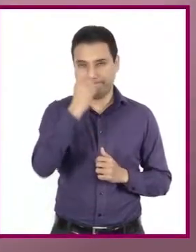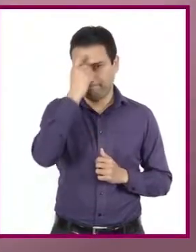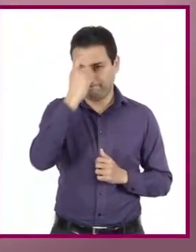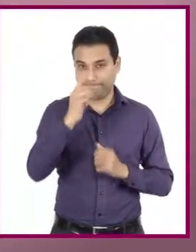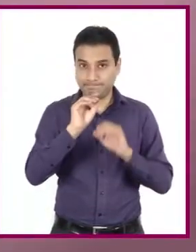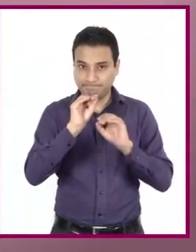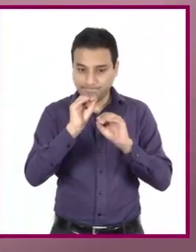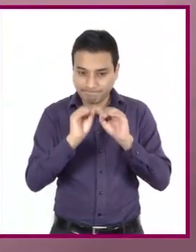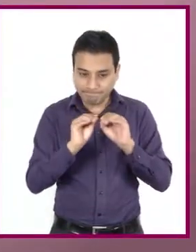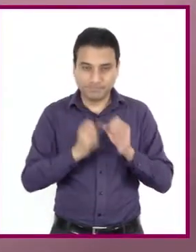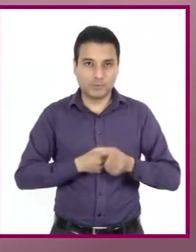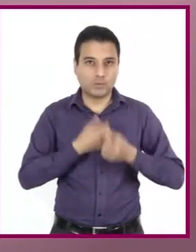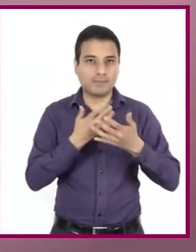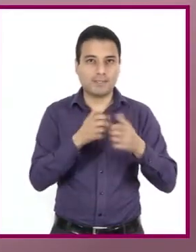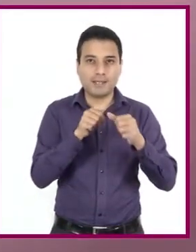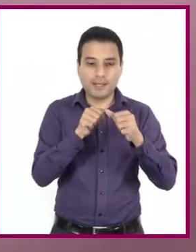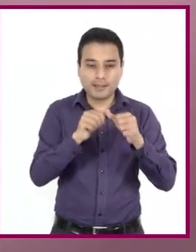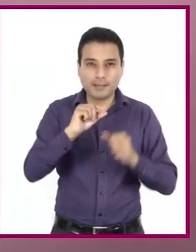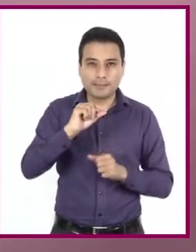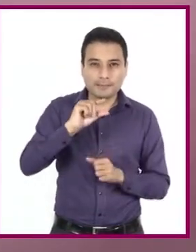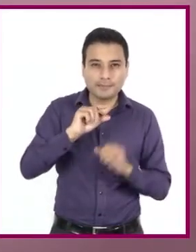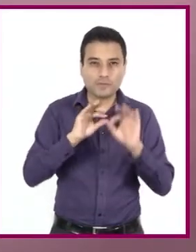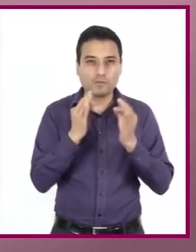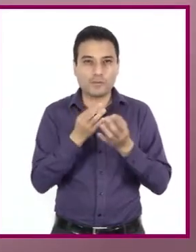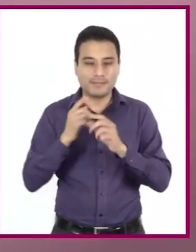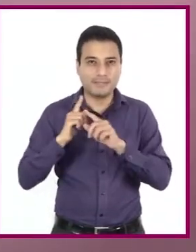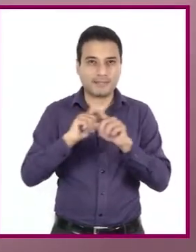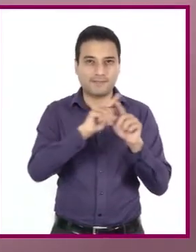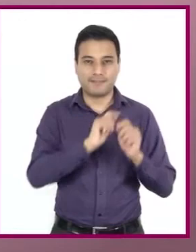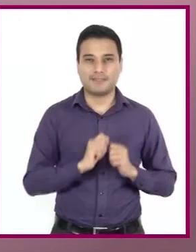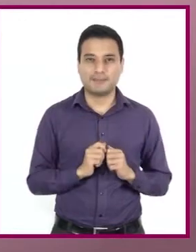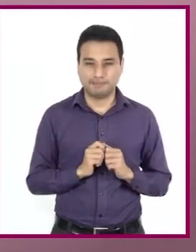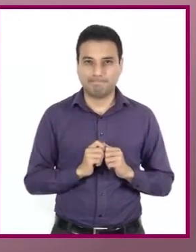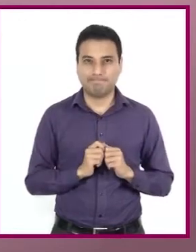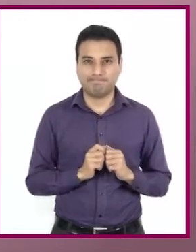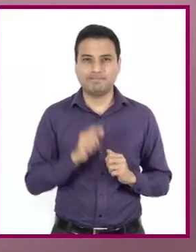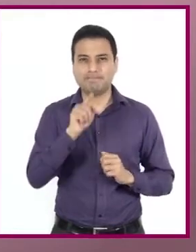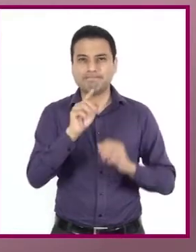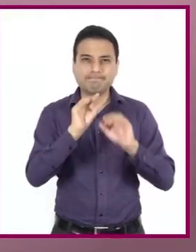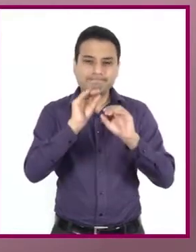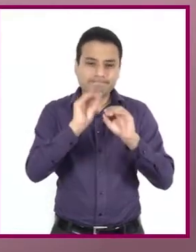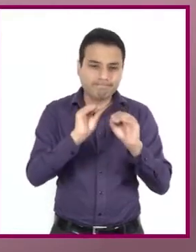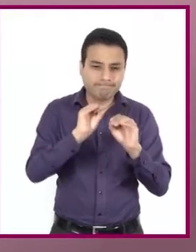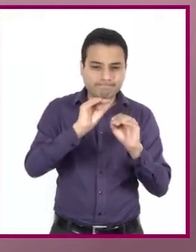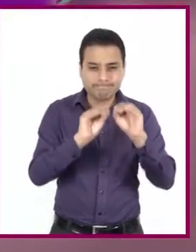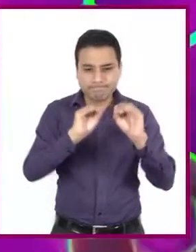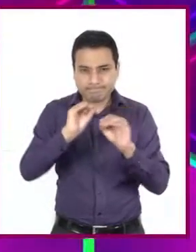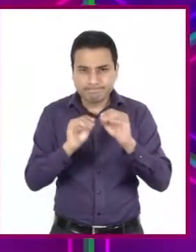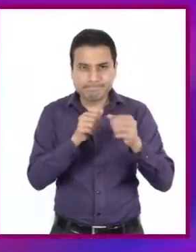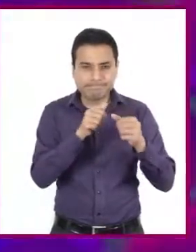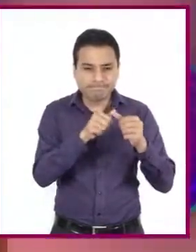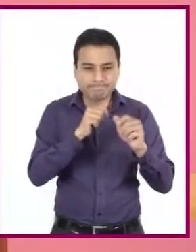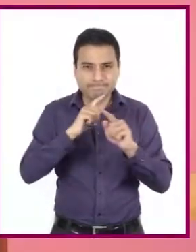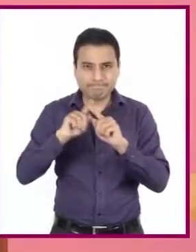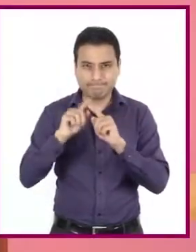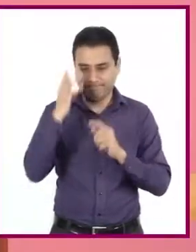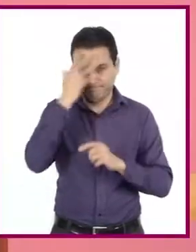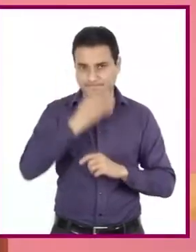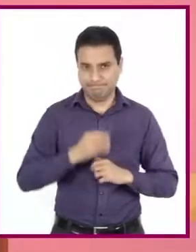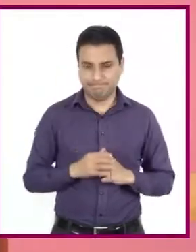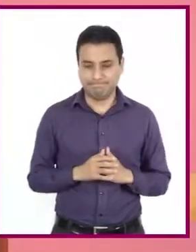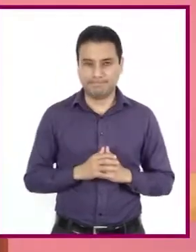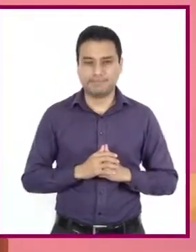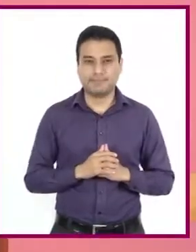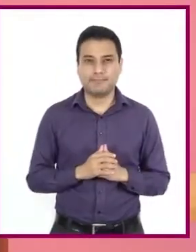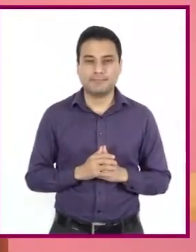poéticos con formas gráficas, con el propósito de revisar efectos de variaciones de convenciones tipográficas.